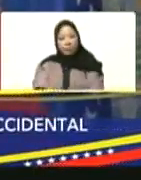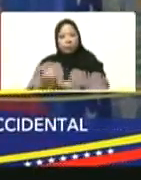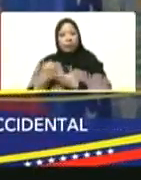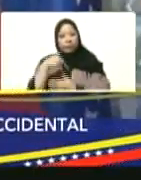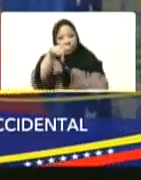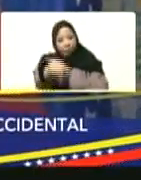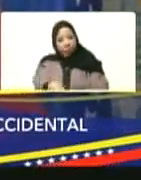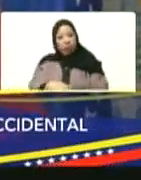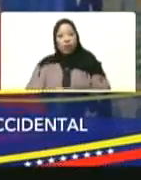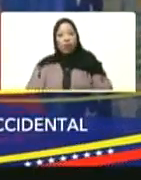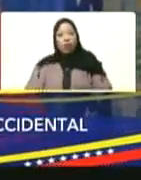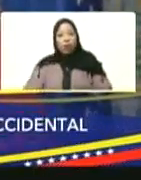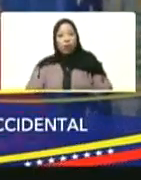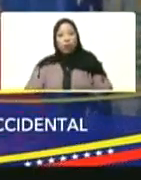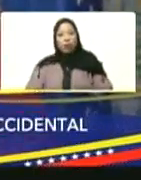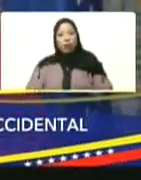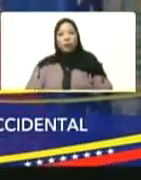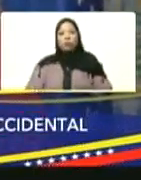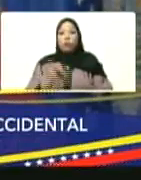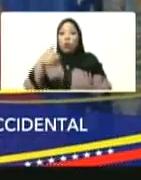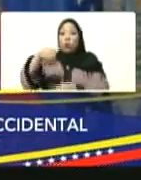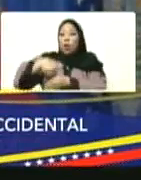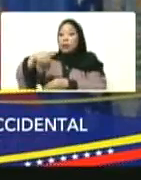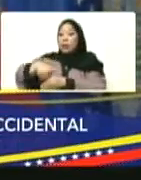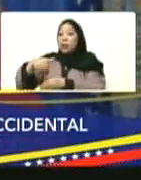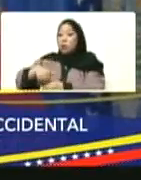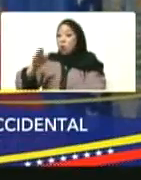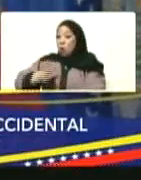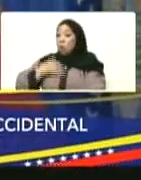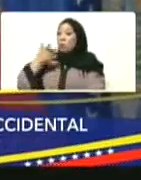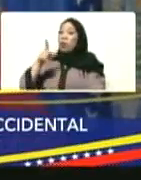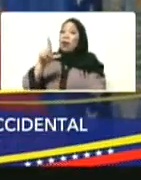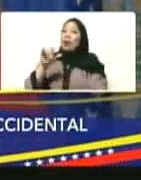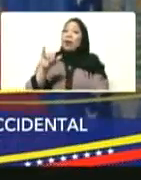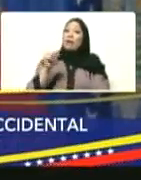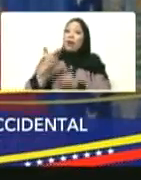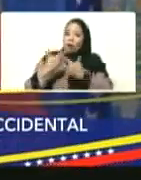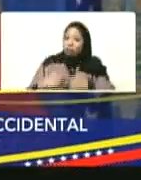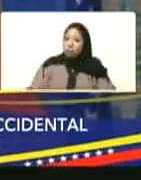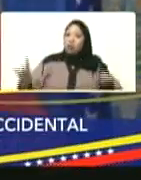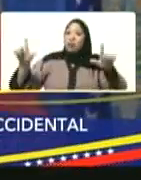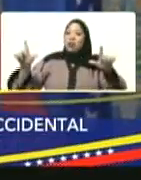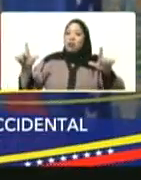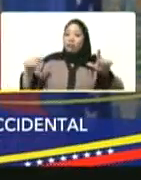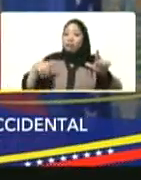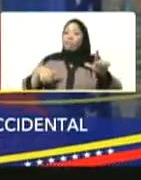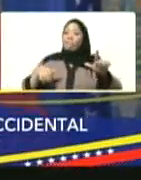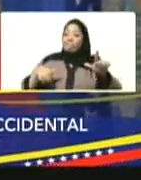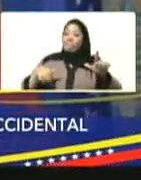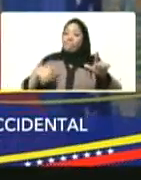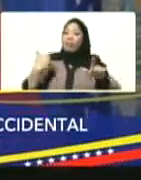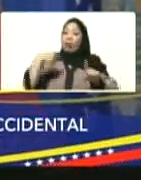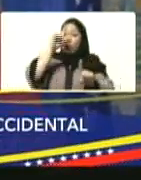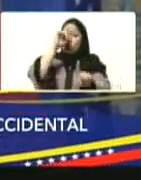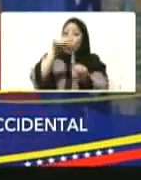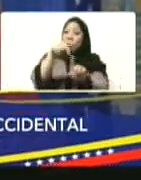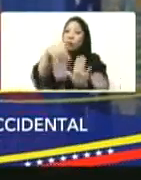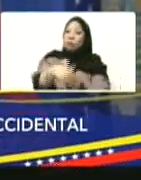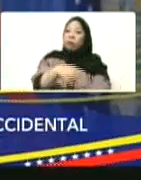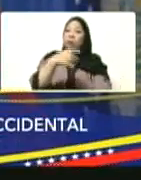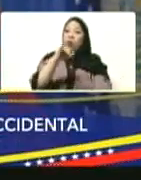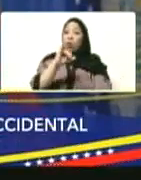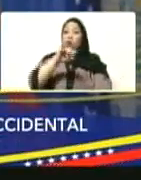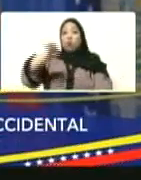garantías para hacer unas elecciones donde el pueblo libio pueda ejercer su soberanía. Et tôt ou tard, nous